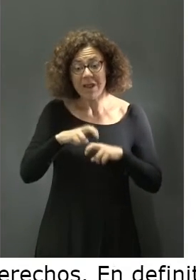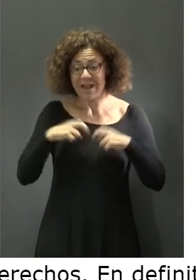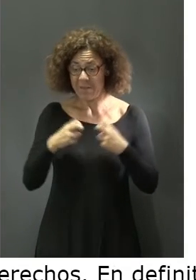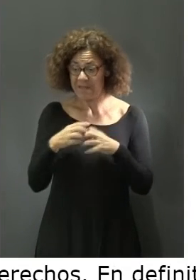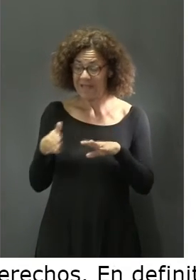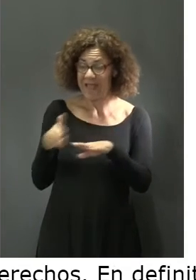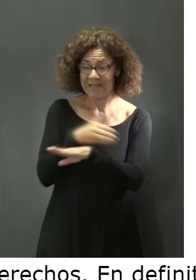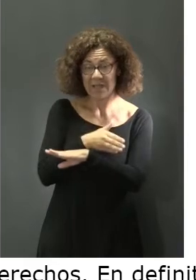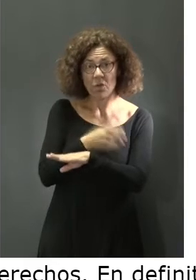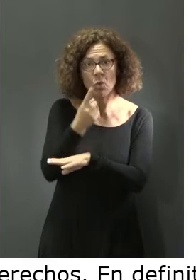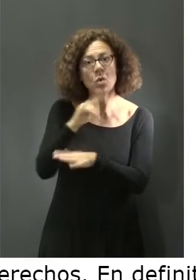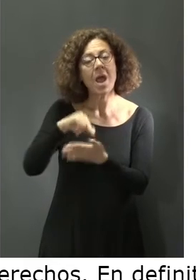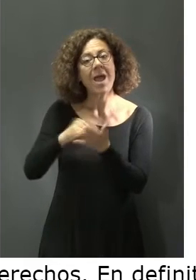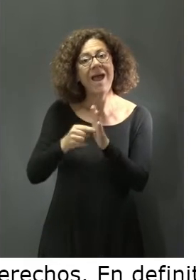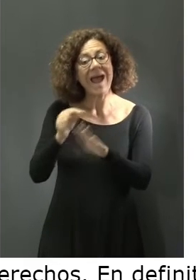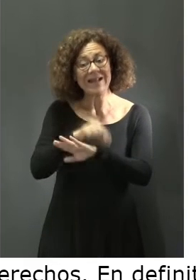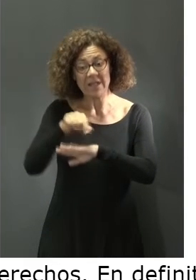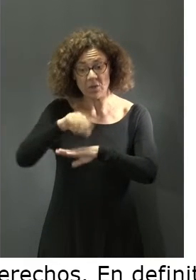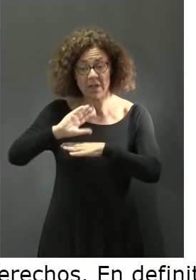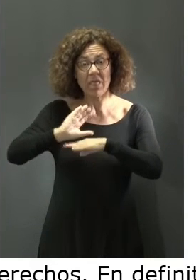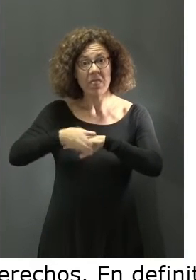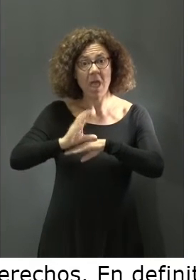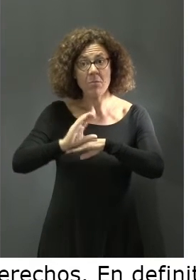anterior un arquitecto del CEAPAT